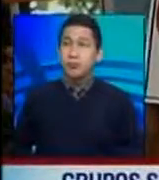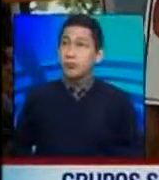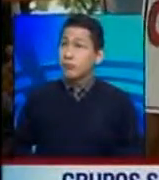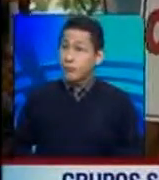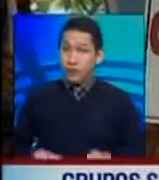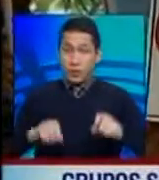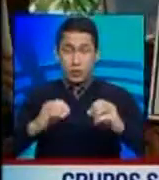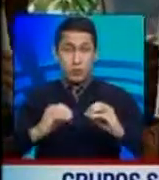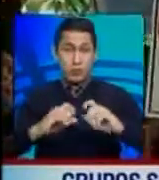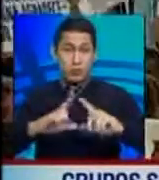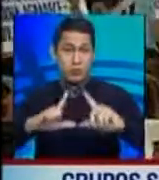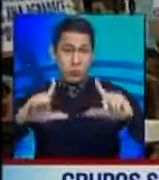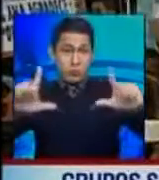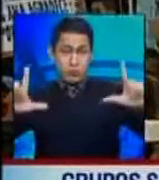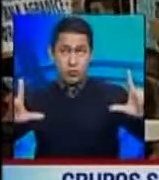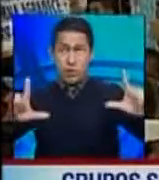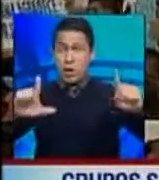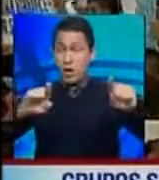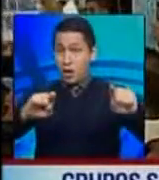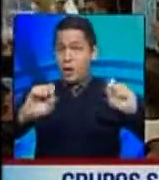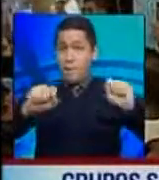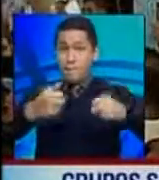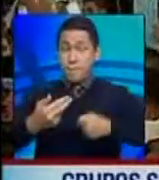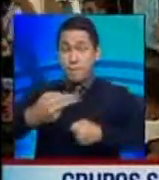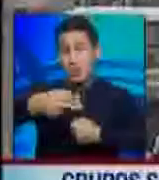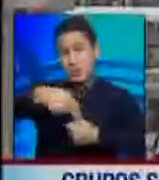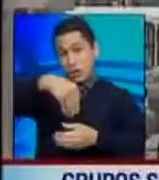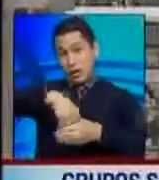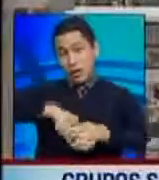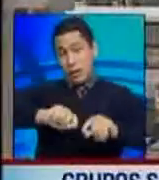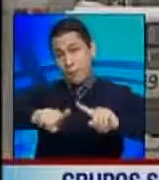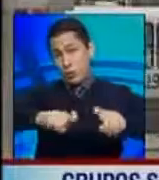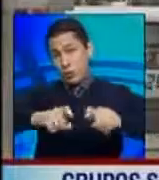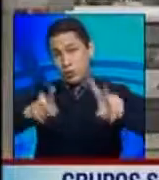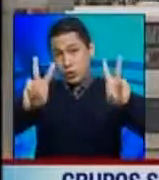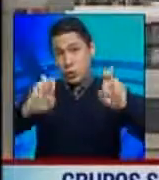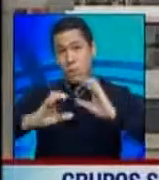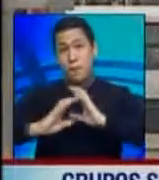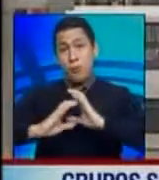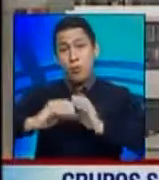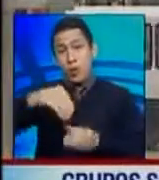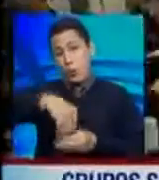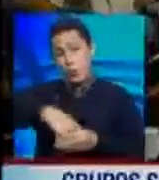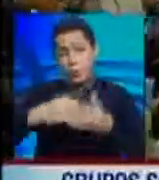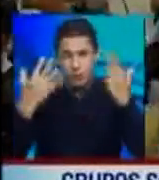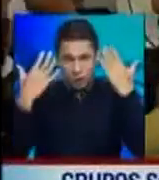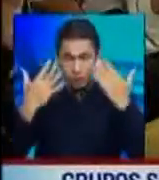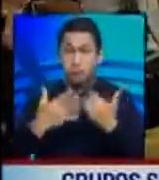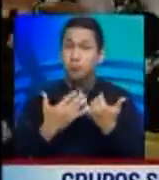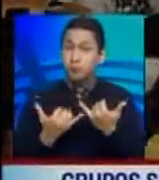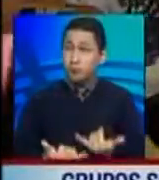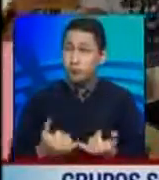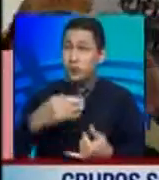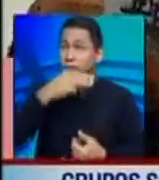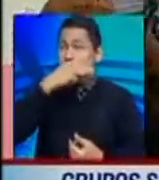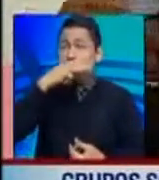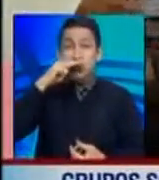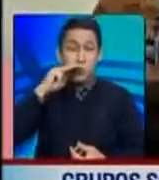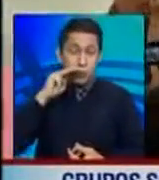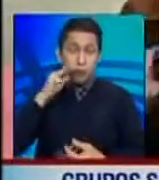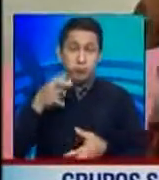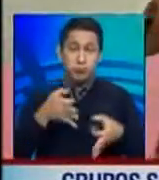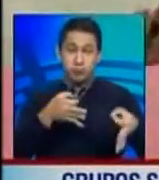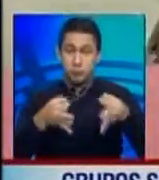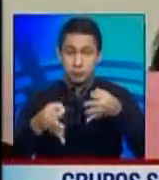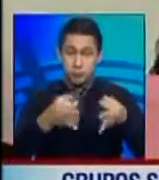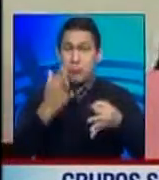sus carteles mostraban el respaldo a una consulta popular respecto al transporte público en Guayaquil. A su llegada, el alcalde Jaime Nebot